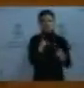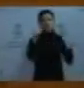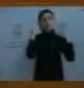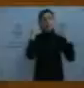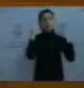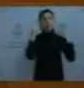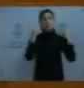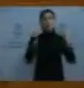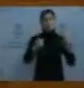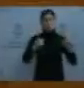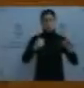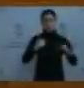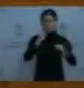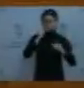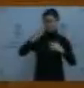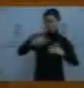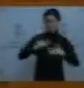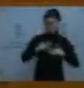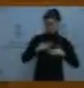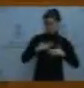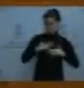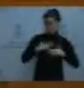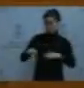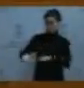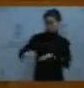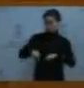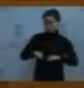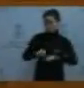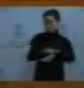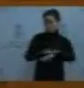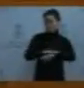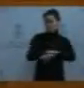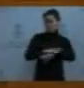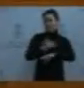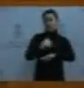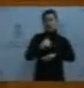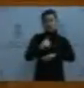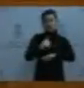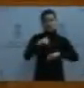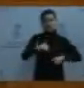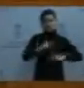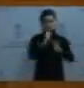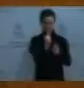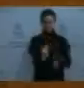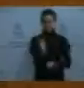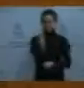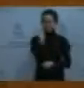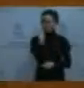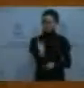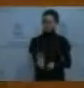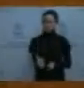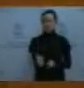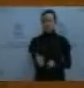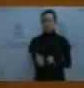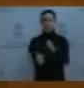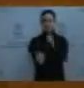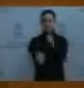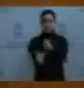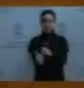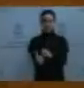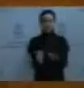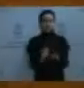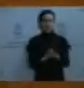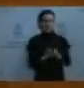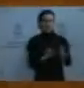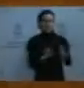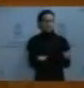en lo que llevo de responsable de esta consejería, y aparece así en el presupuesto, las cantidades consignadas, insisto, para